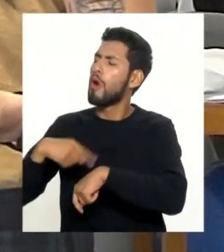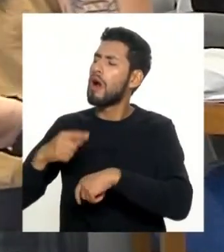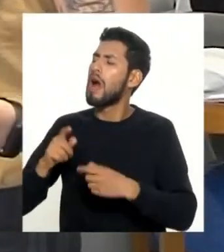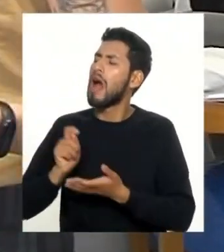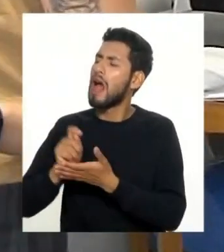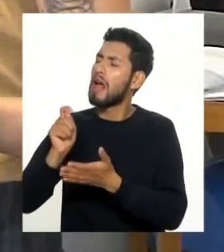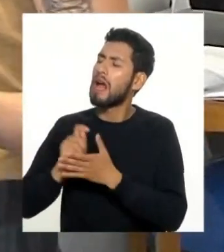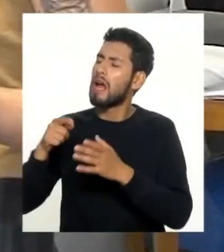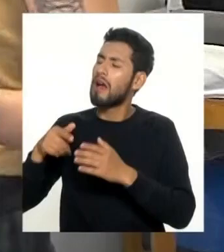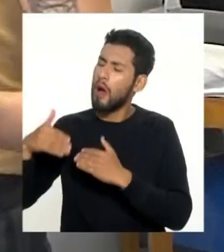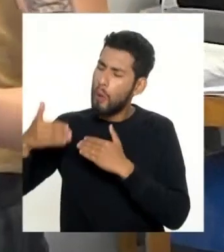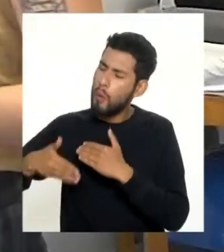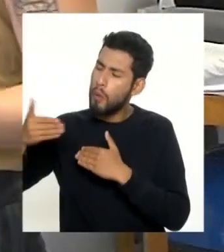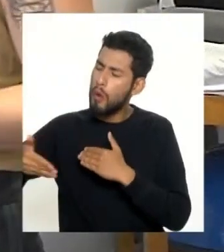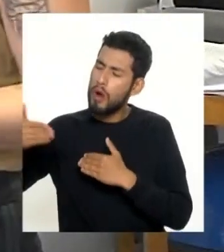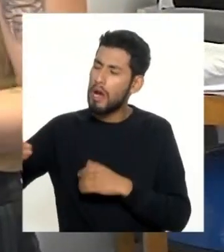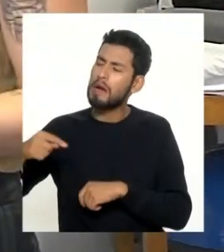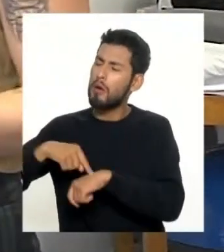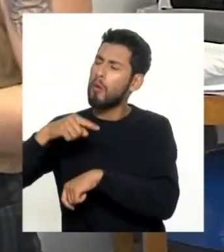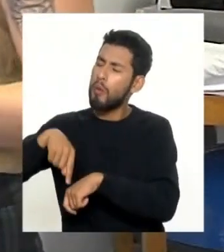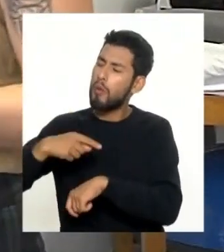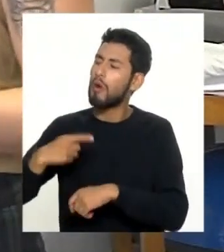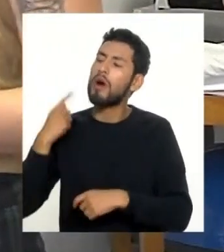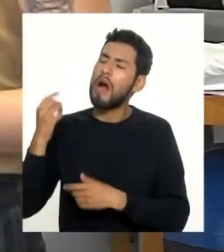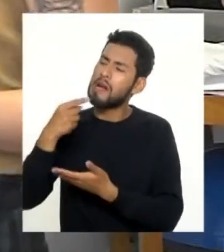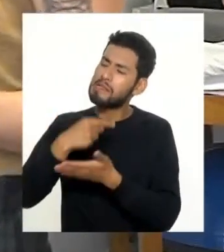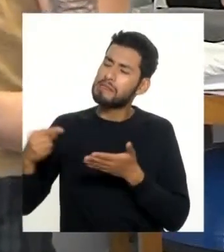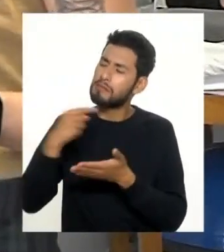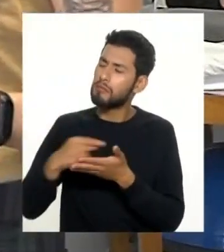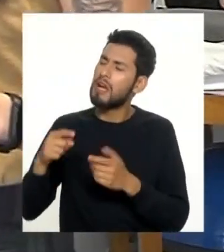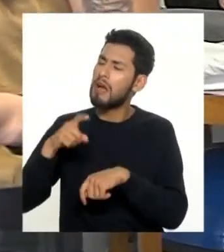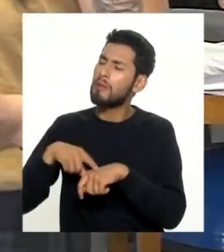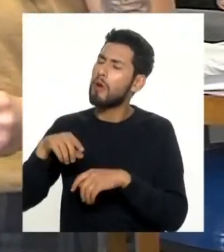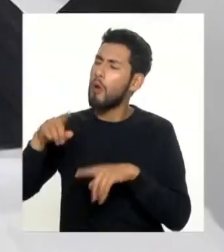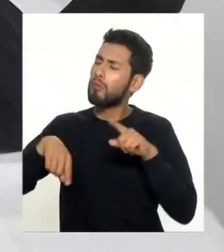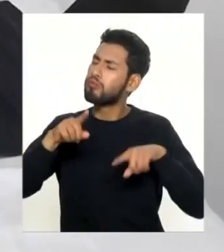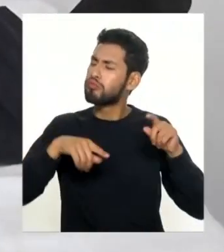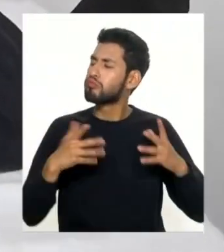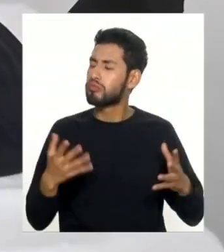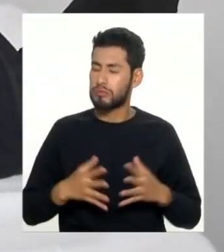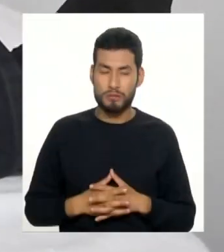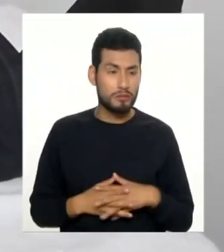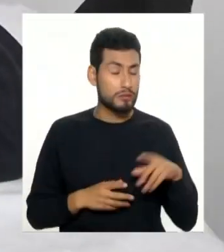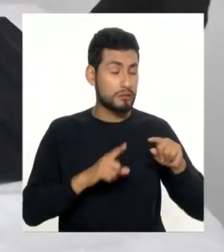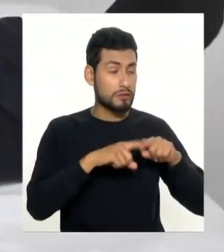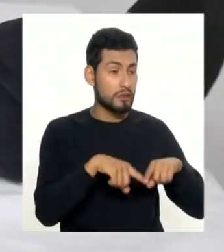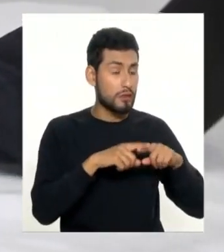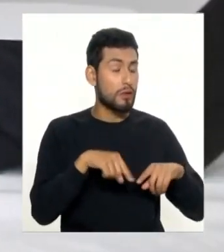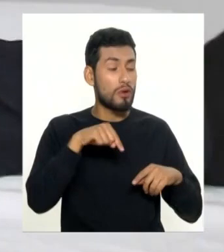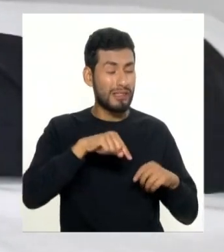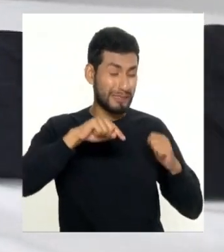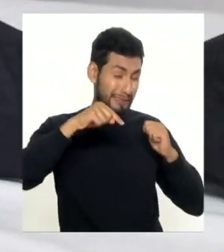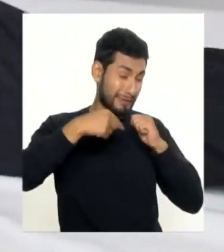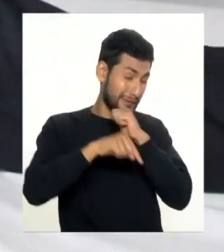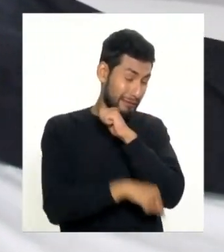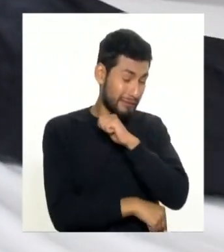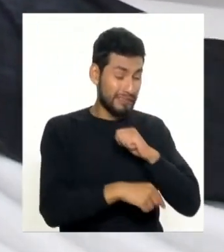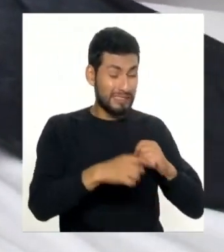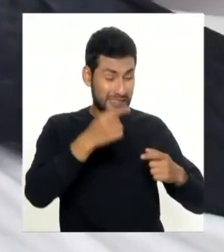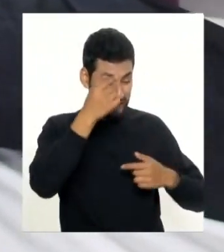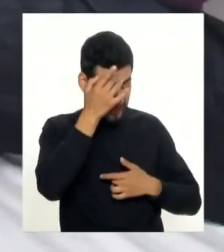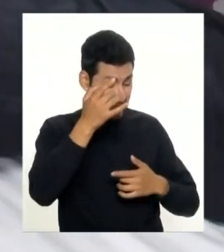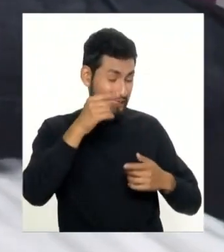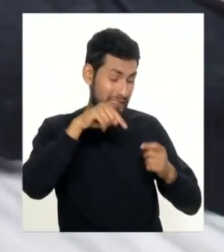sesiones se recomiendan semanalmente o de qué depende la intensidad de las sesiones? Va a depender del grado de complejidad de la lesión, de